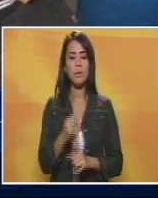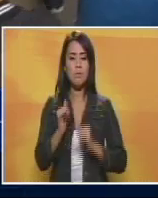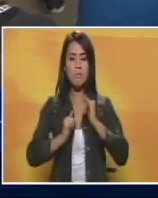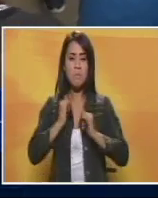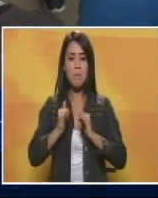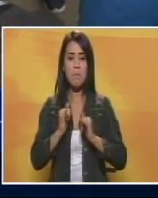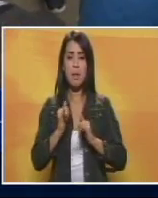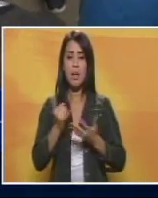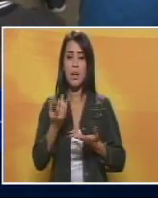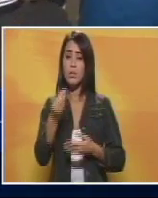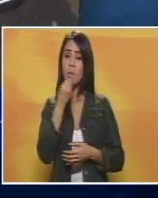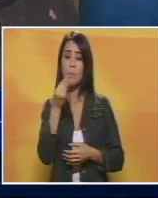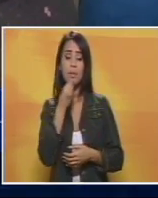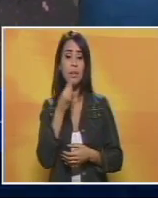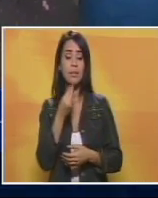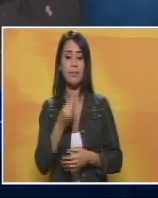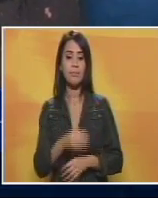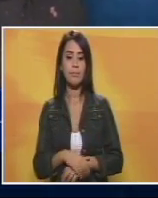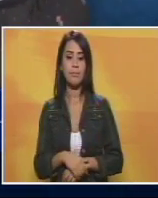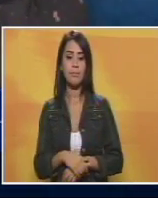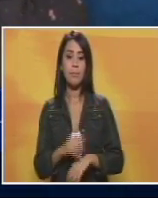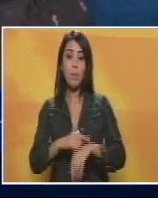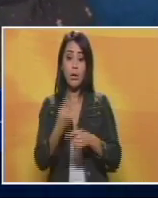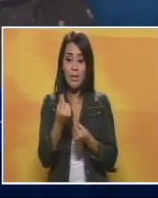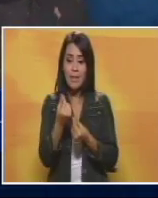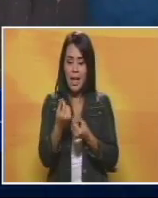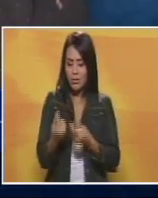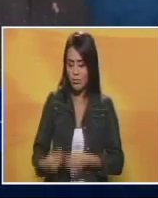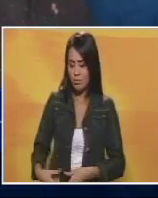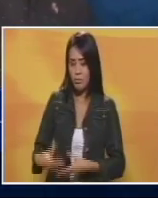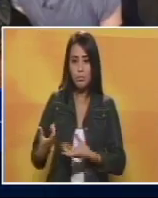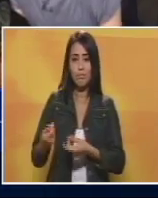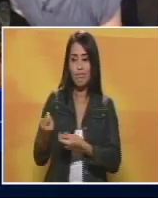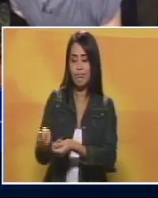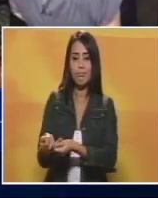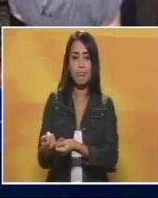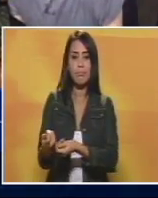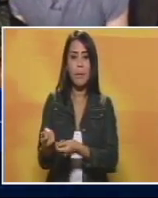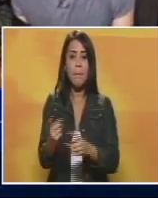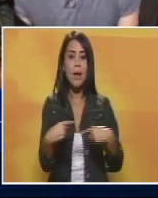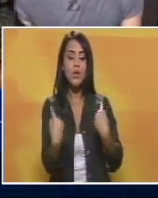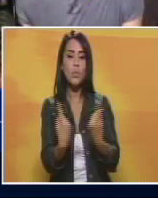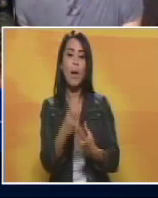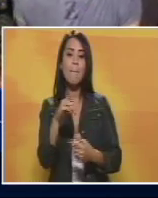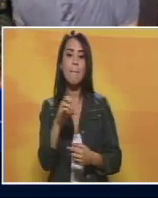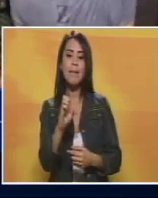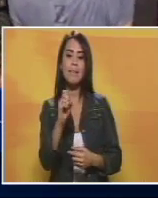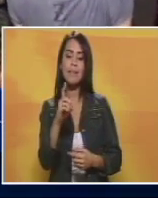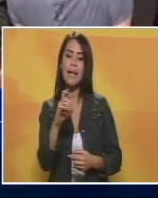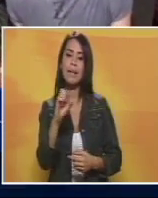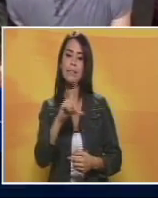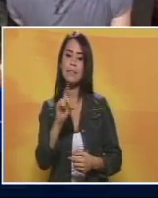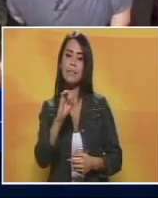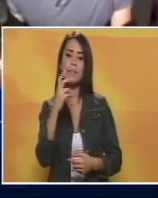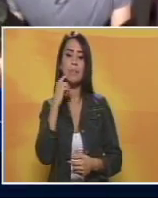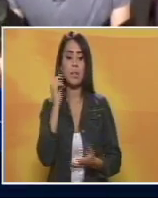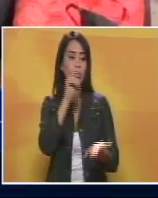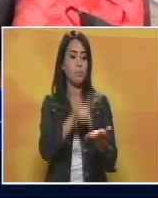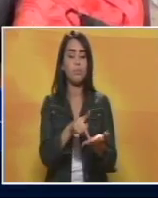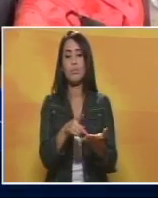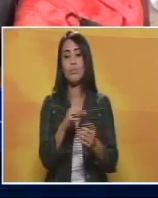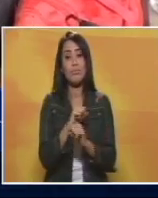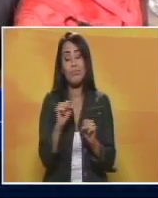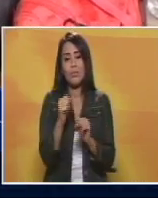ni siquiera teníamos para comer porque todo el dinero que teníamos era para llegar hasta Medellín y no llegamos, no hemos llegado y no